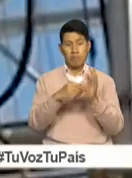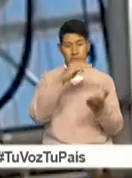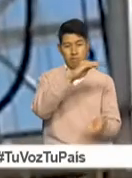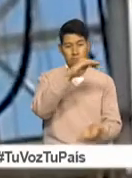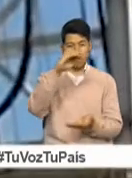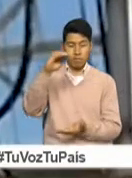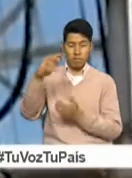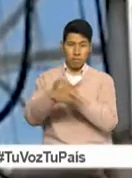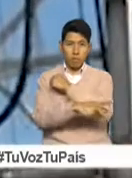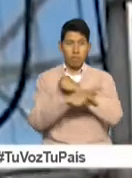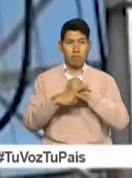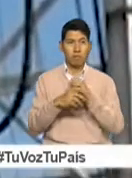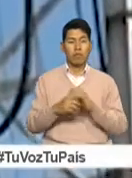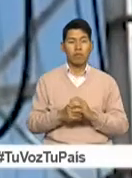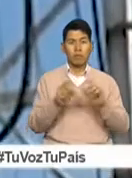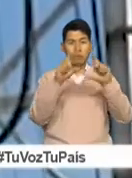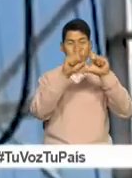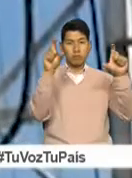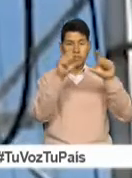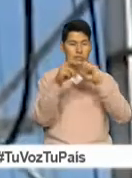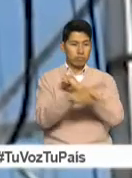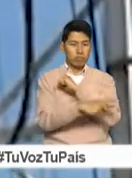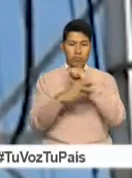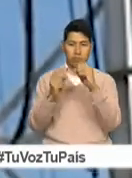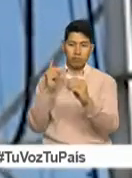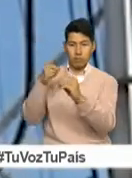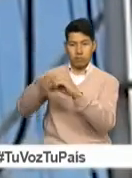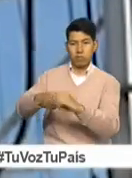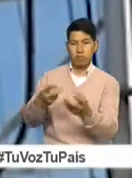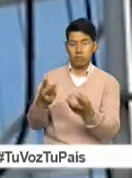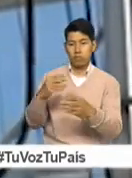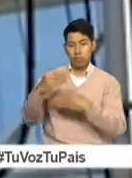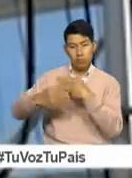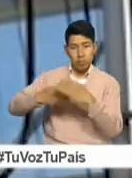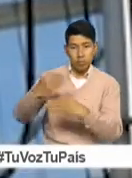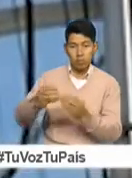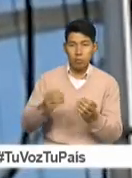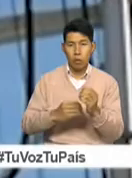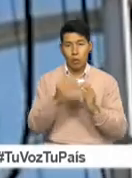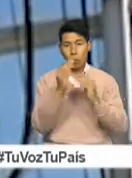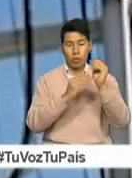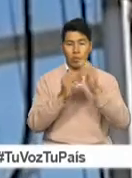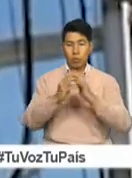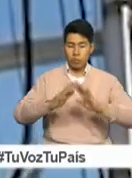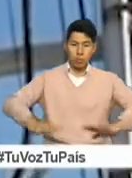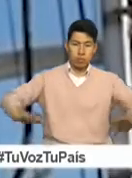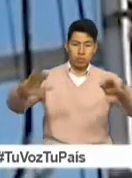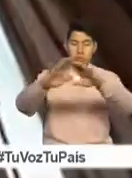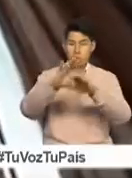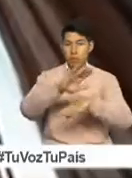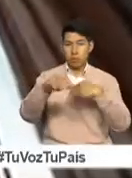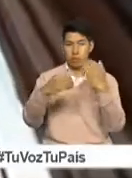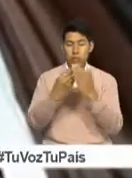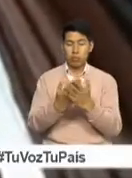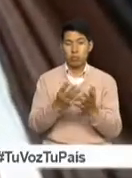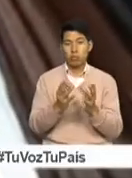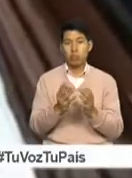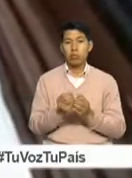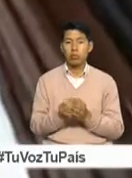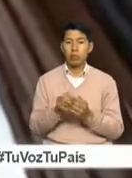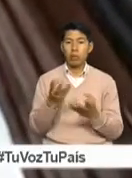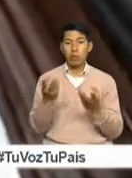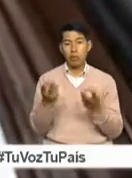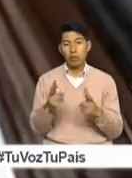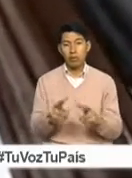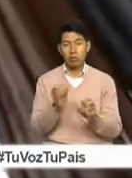petroamazonas ep acudió la industria nacional para desarrollar la construcción de los campos que implica además desarrollo de ingeniería